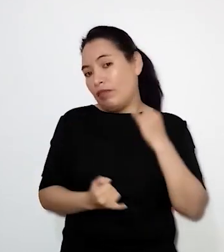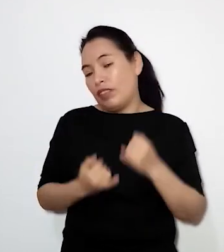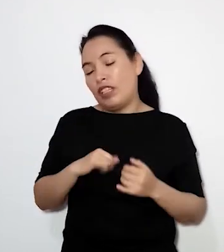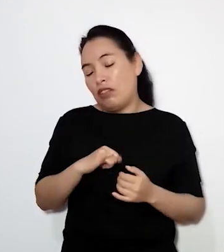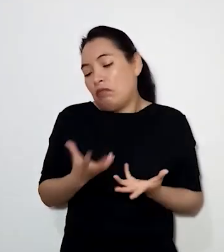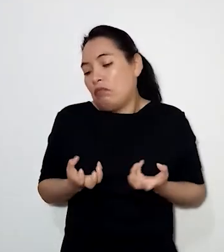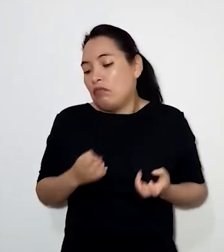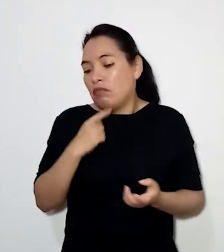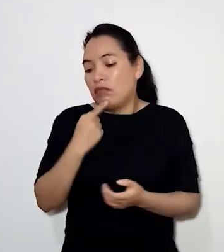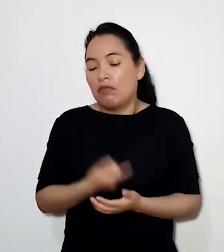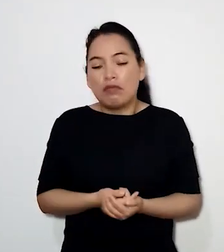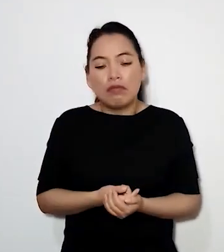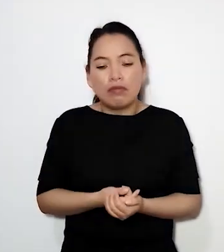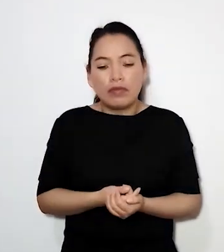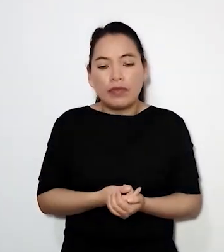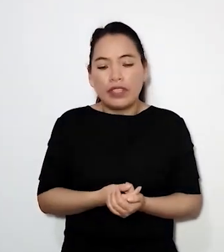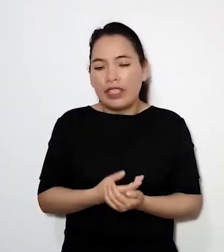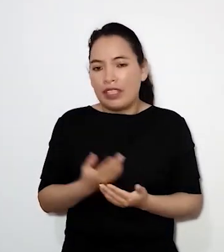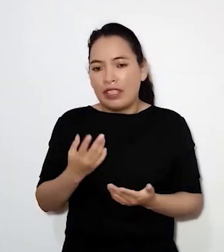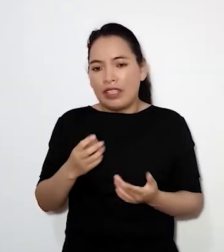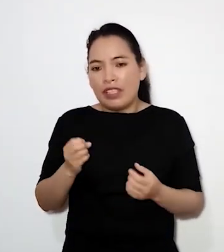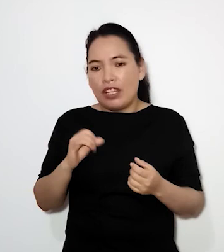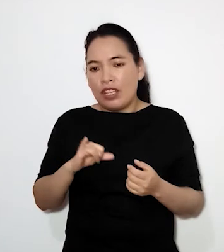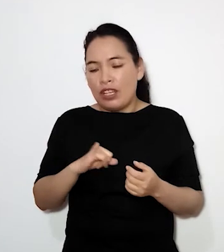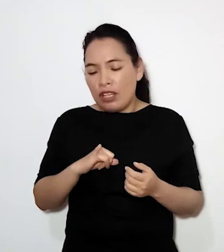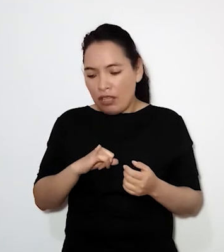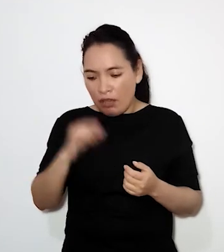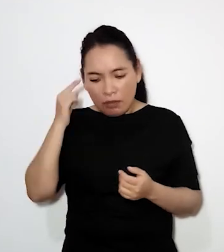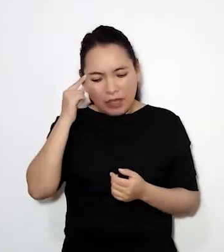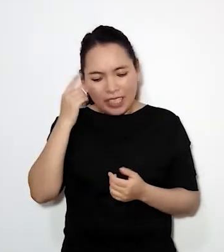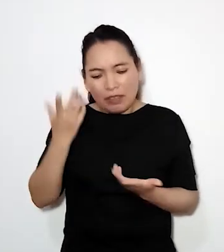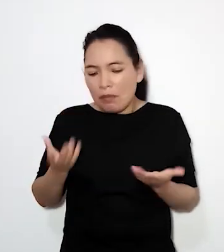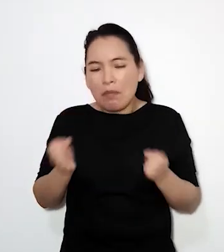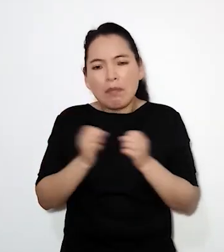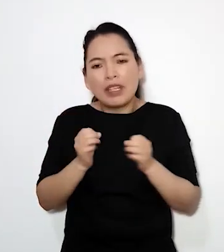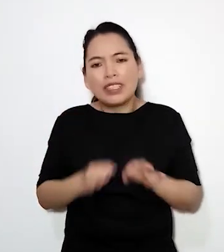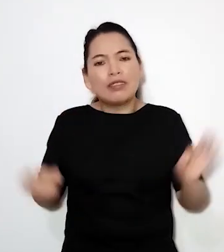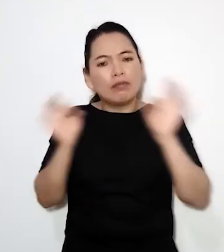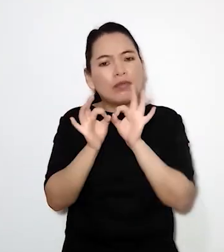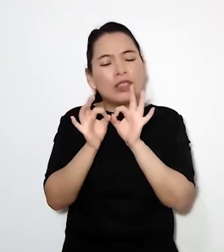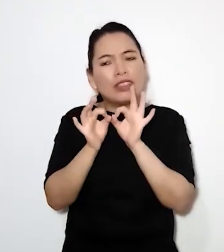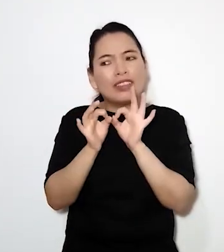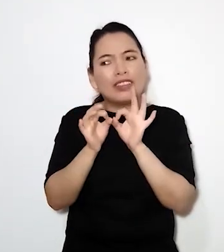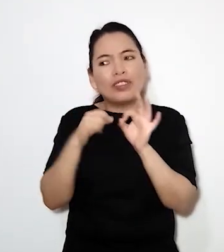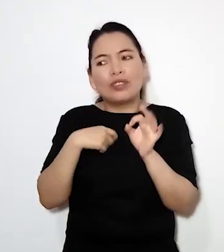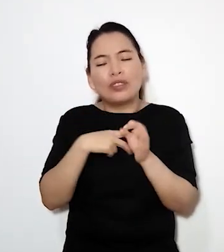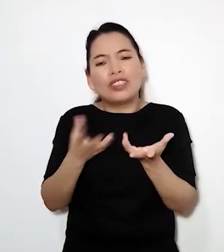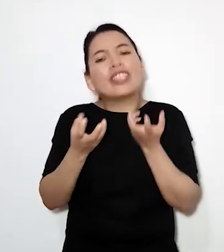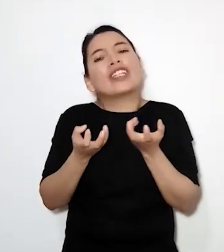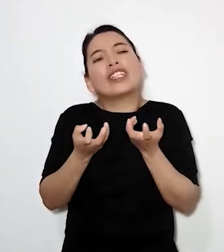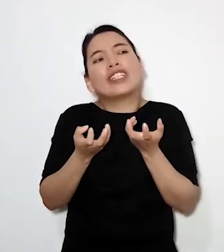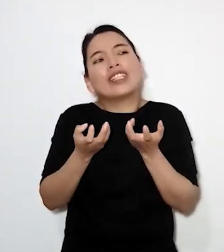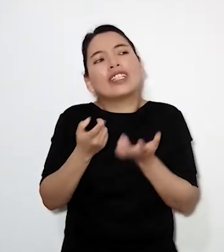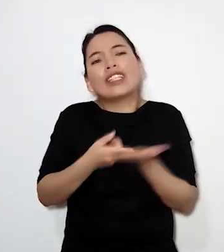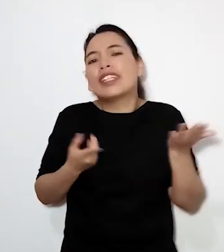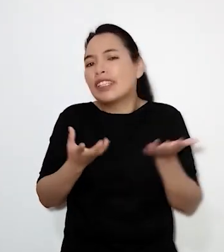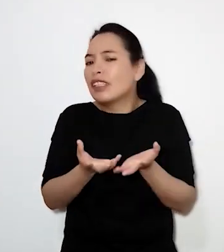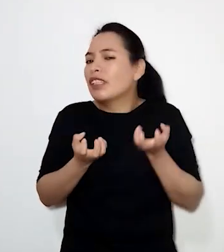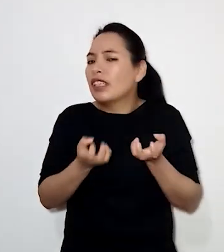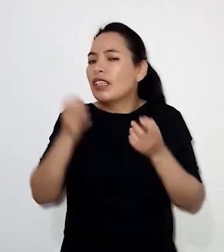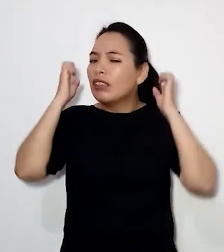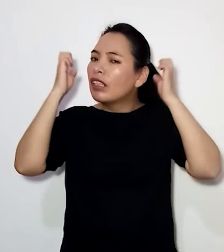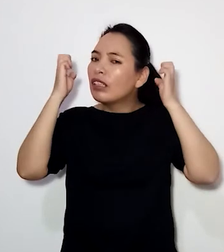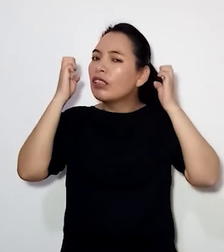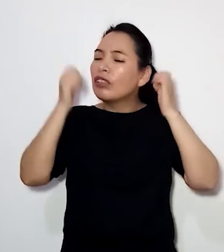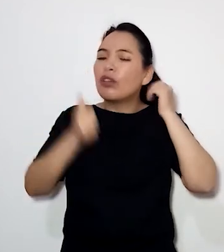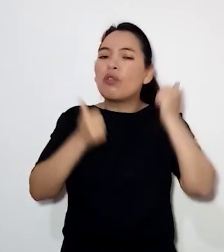lo que subyace es qué queremos de la educación, ¿no? O sea, me parece que la finalidad de la educación es la